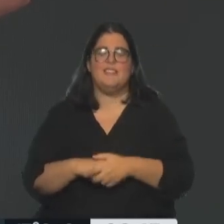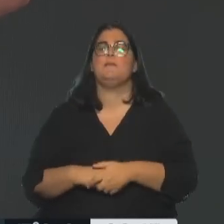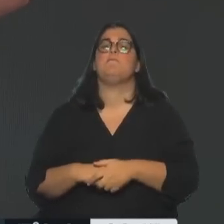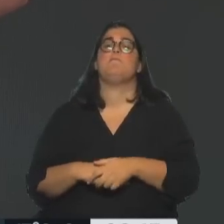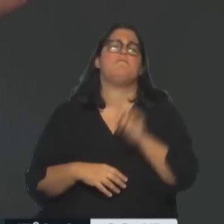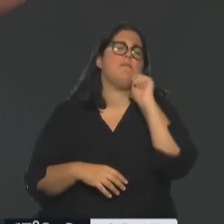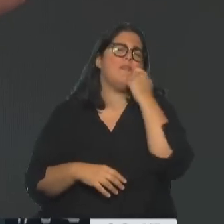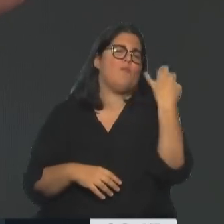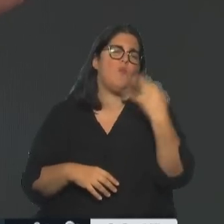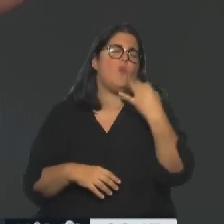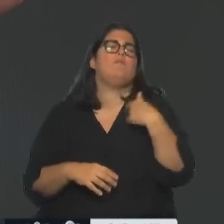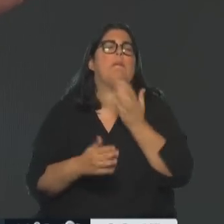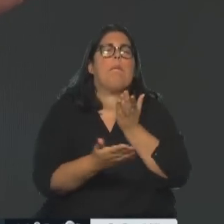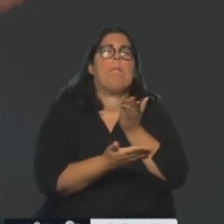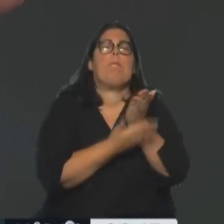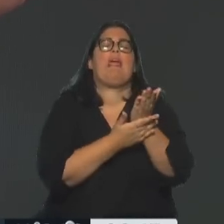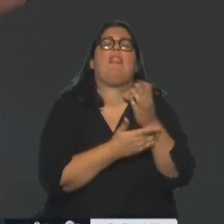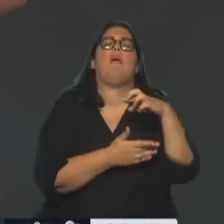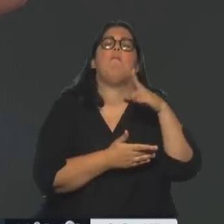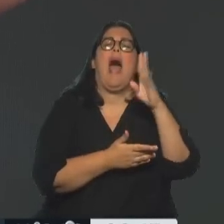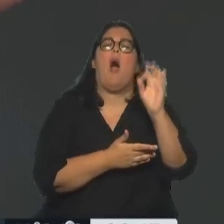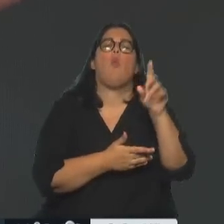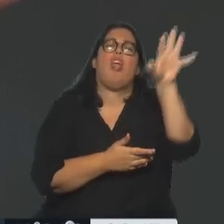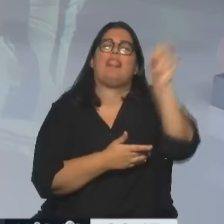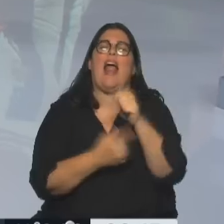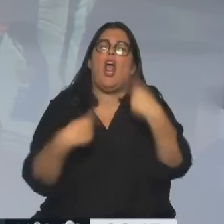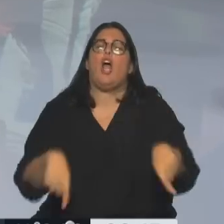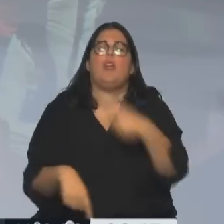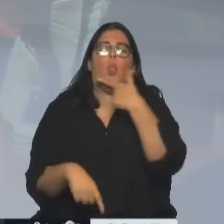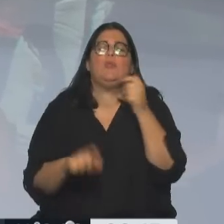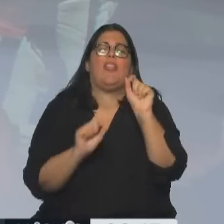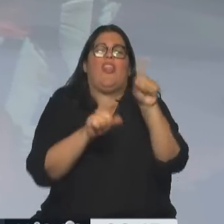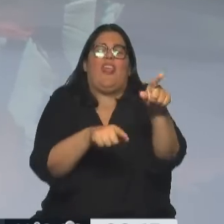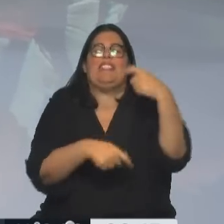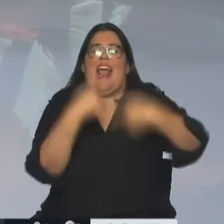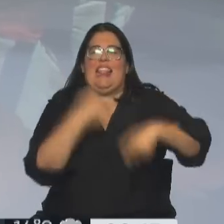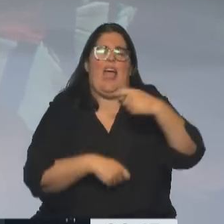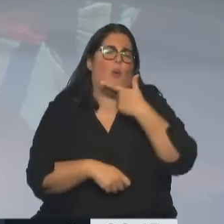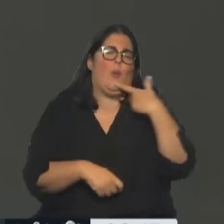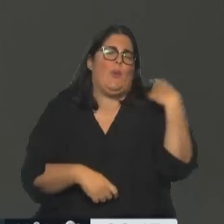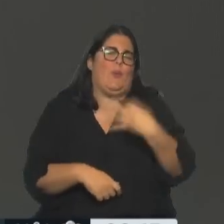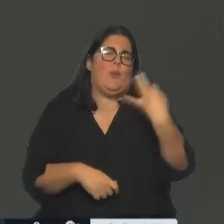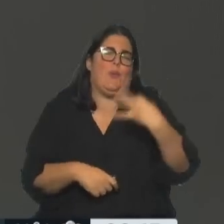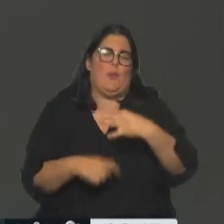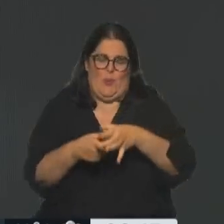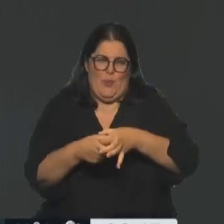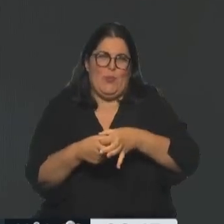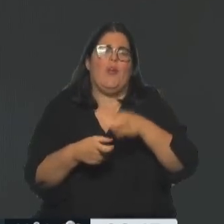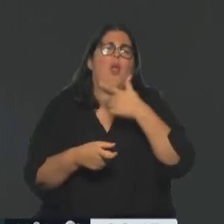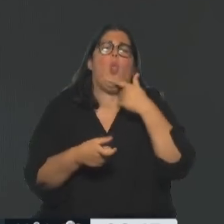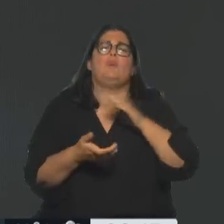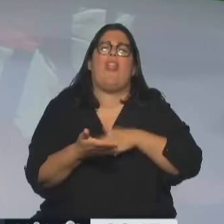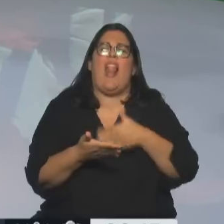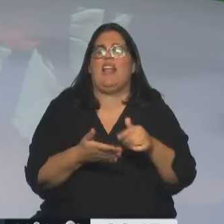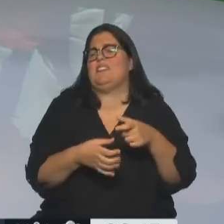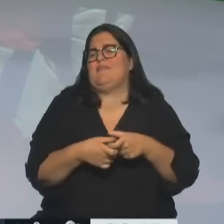podemos pedir a Pablo Tiburci colaciones, ¿no? Alfajores de Santiago del Estero, colaciones, que son sí. riquísimas. A mí no las me gusta, colaciones santiagueñas con dulce de leche. Se